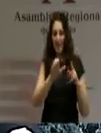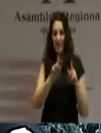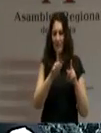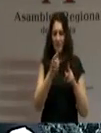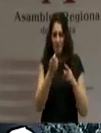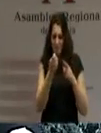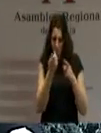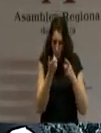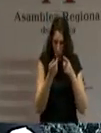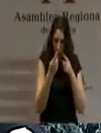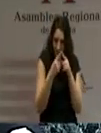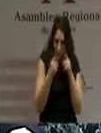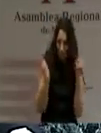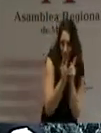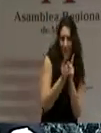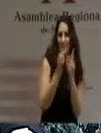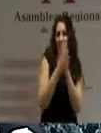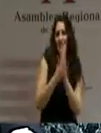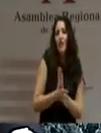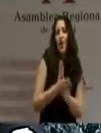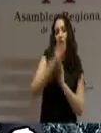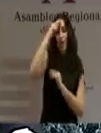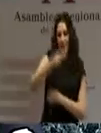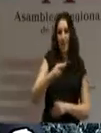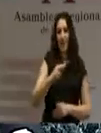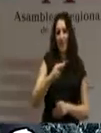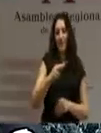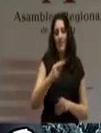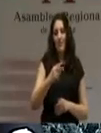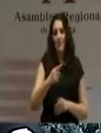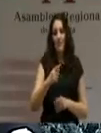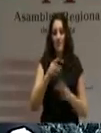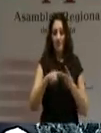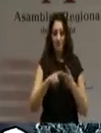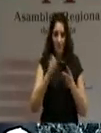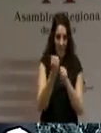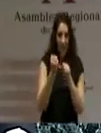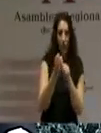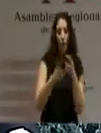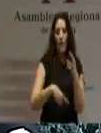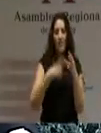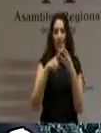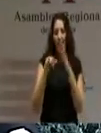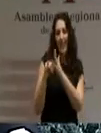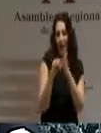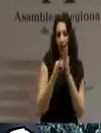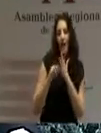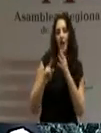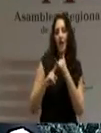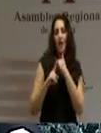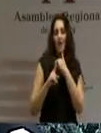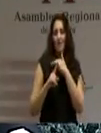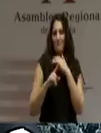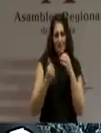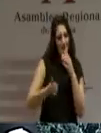minutos, que son la honestidad, que son el trabajo, que son la cercanía y, sobre